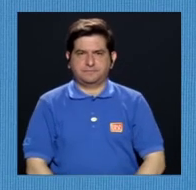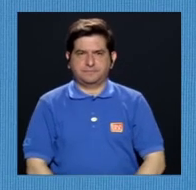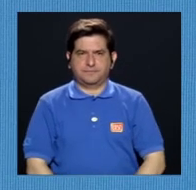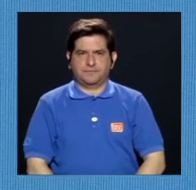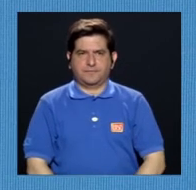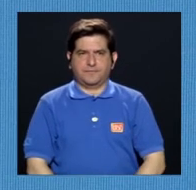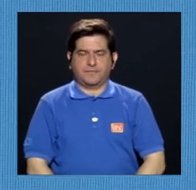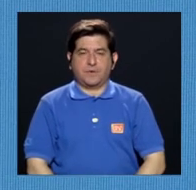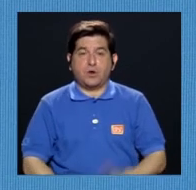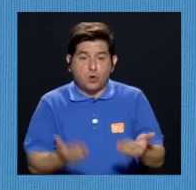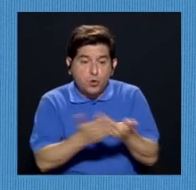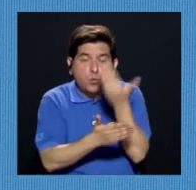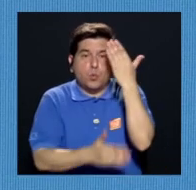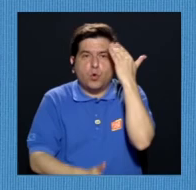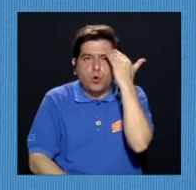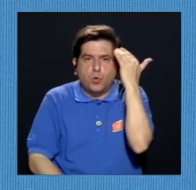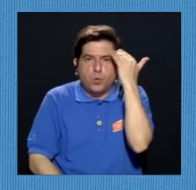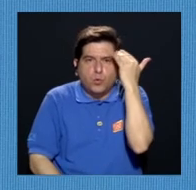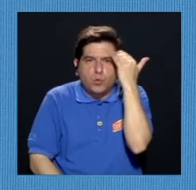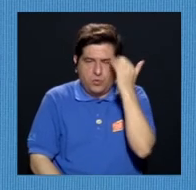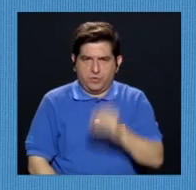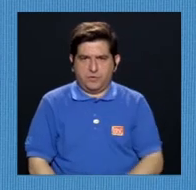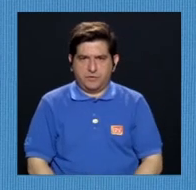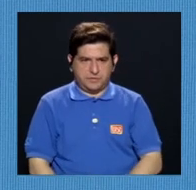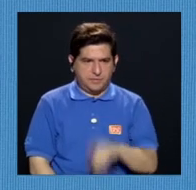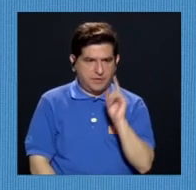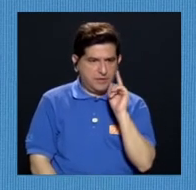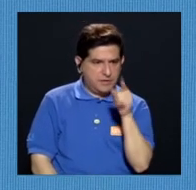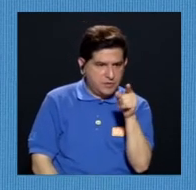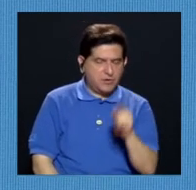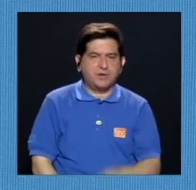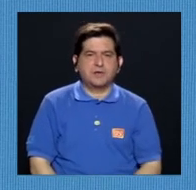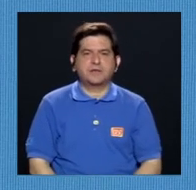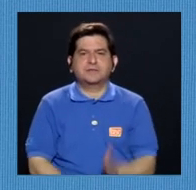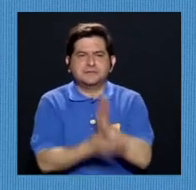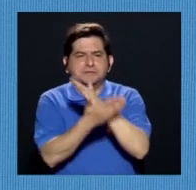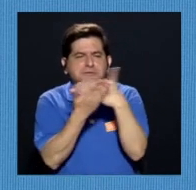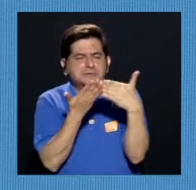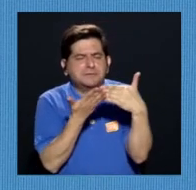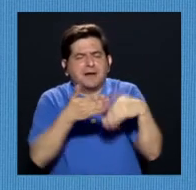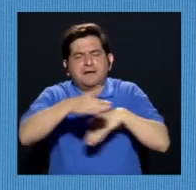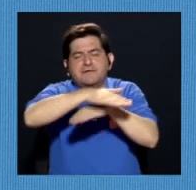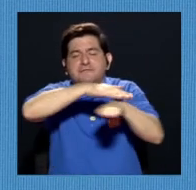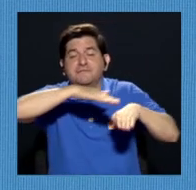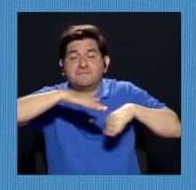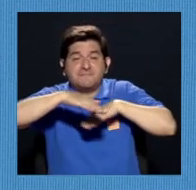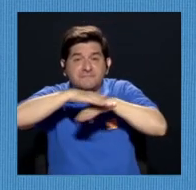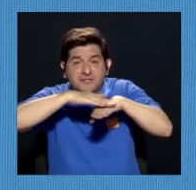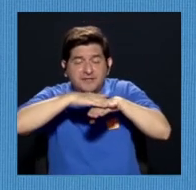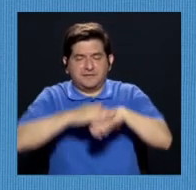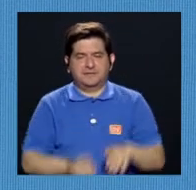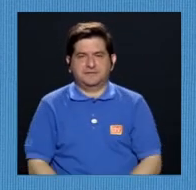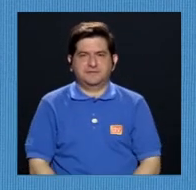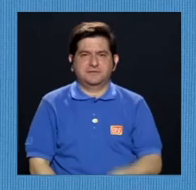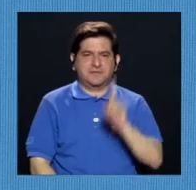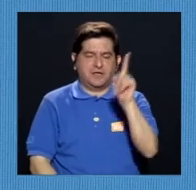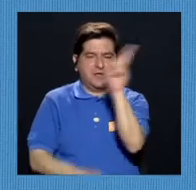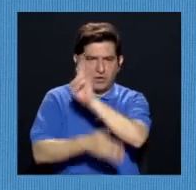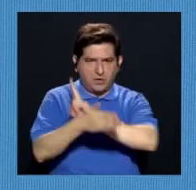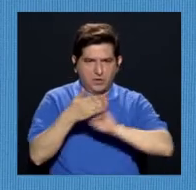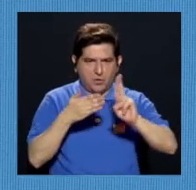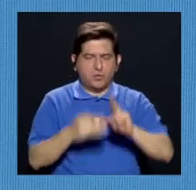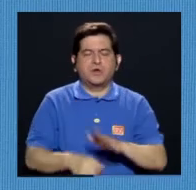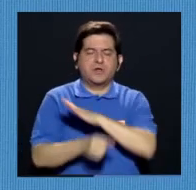La generación de conocimientos es un aspecto sustancial de una